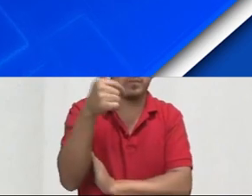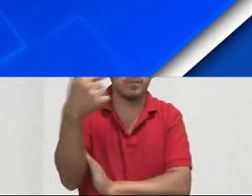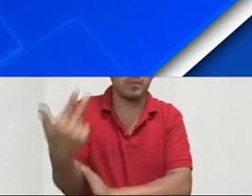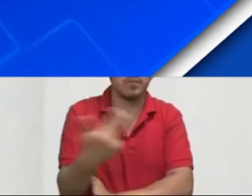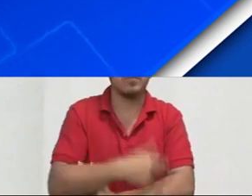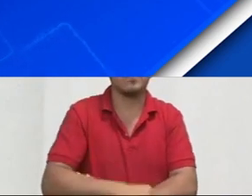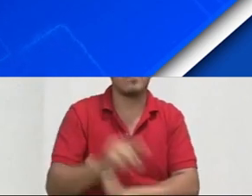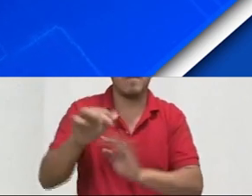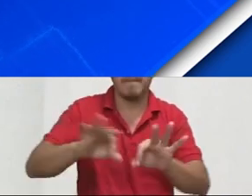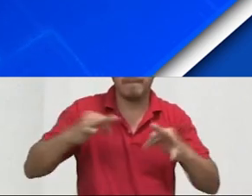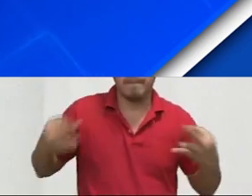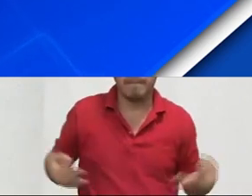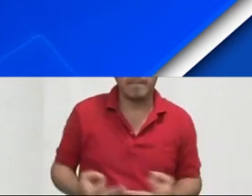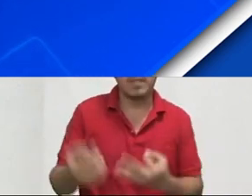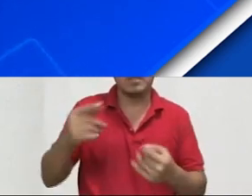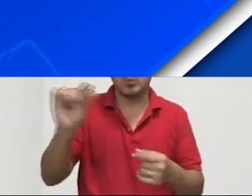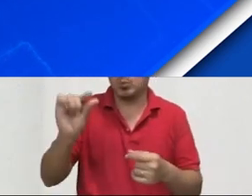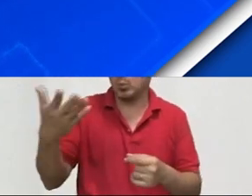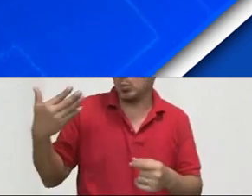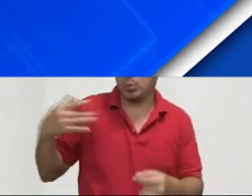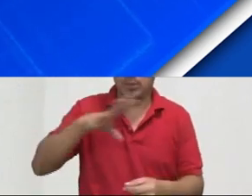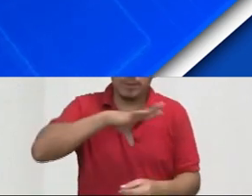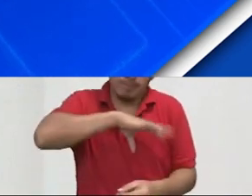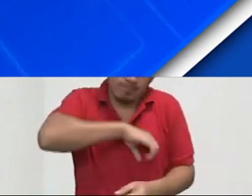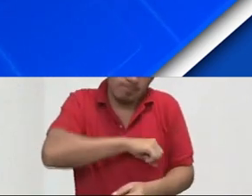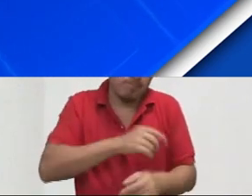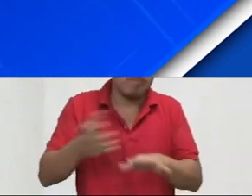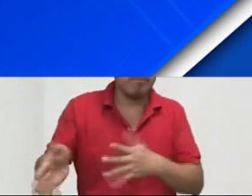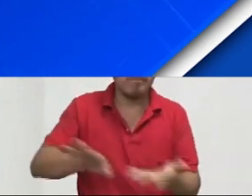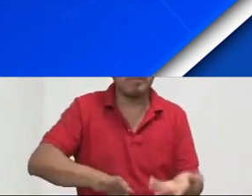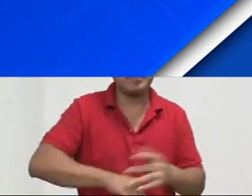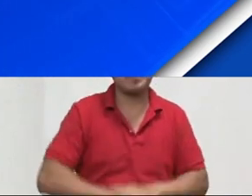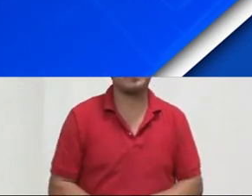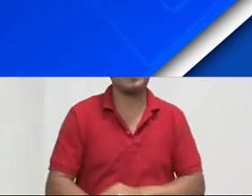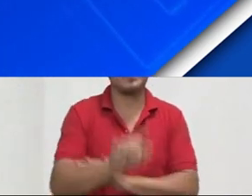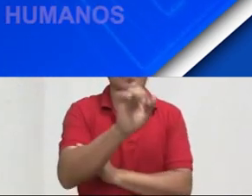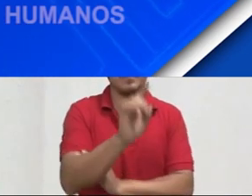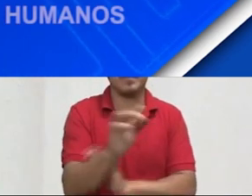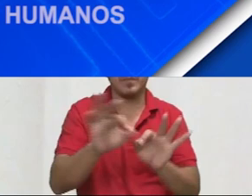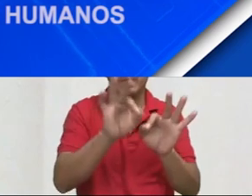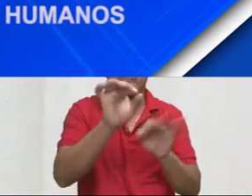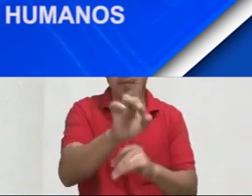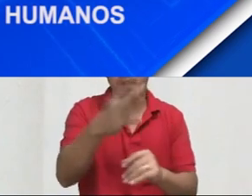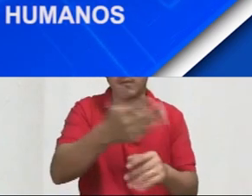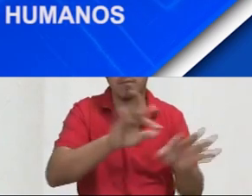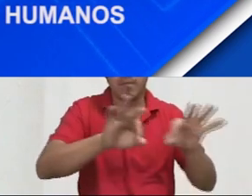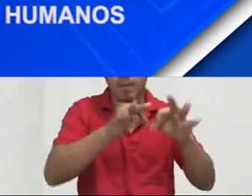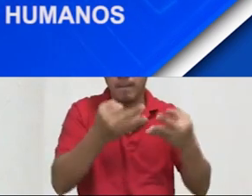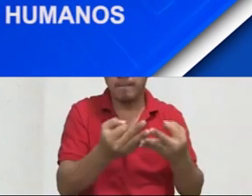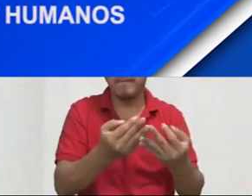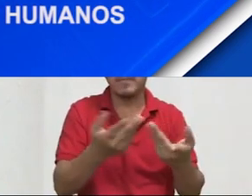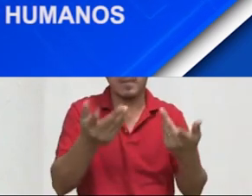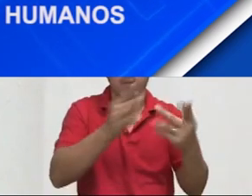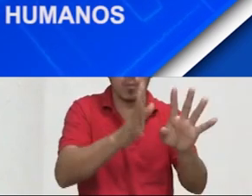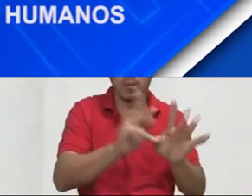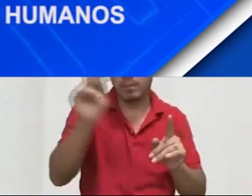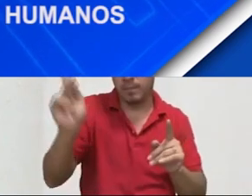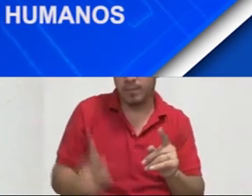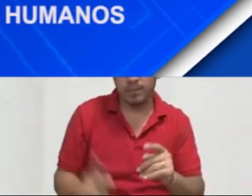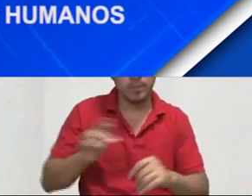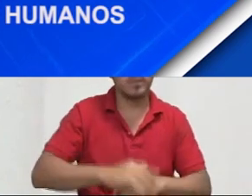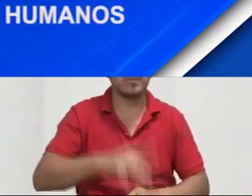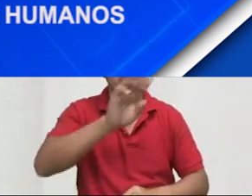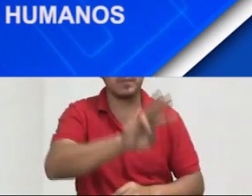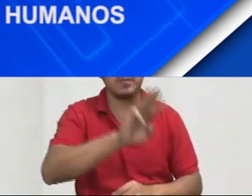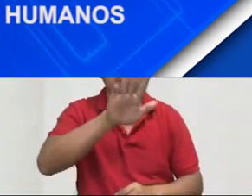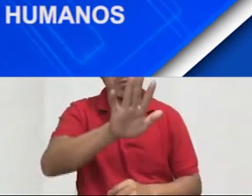1.468 familias que han tenido duelos recientes; 59 familias y mujeres trabajadoras sexuales;